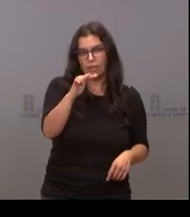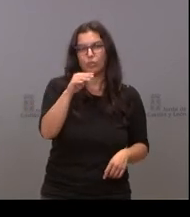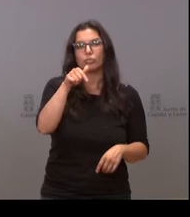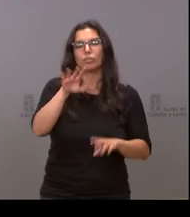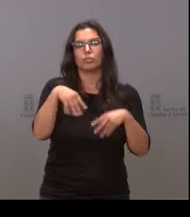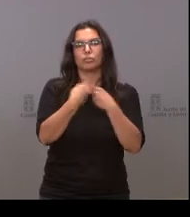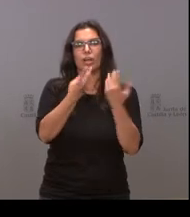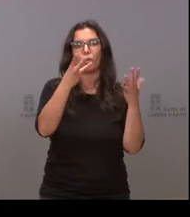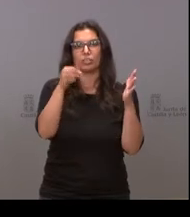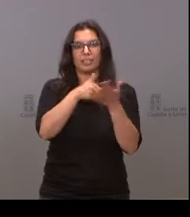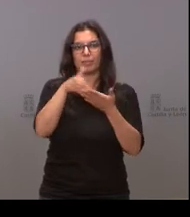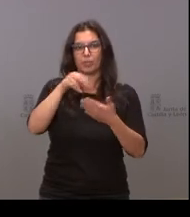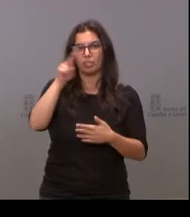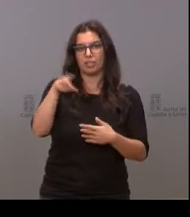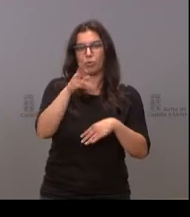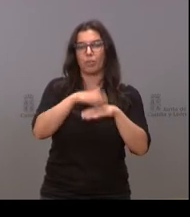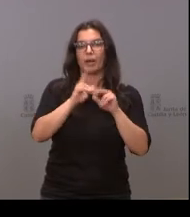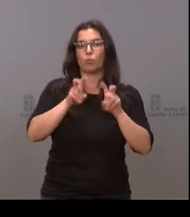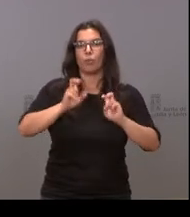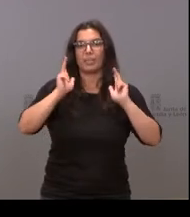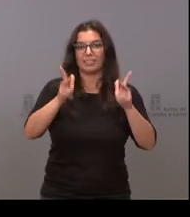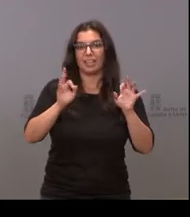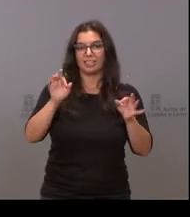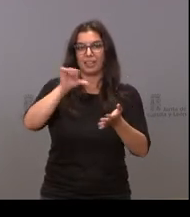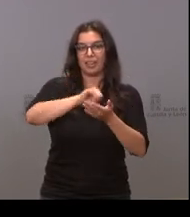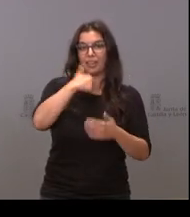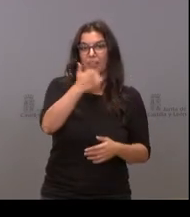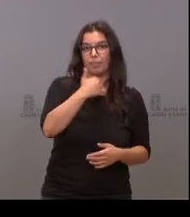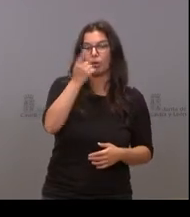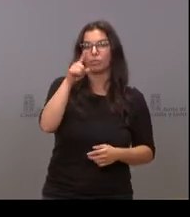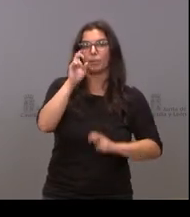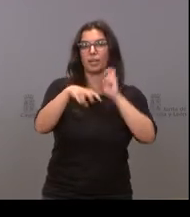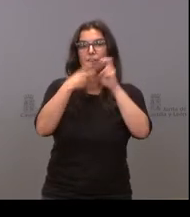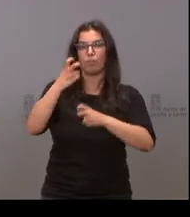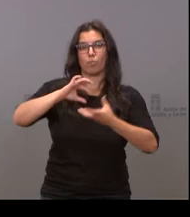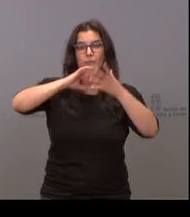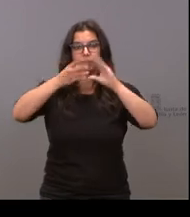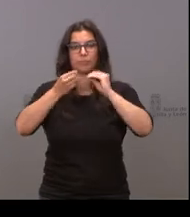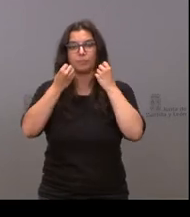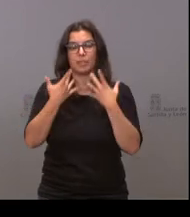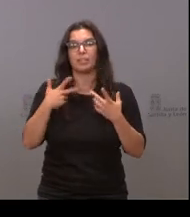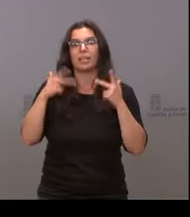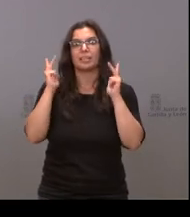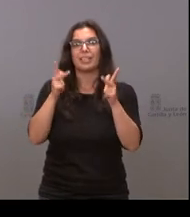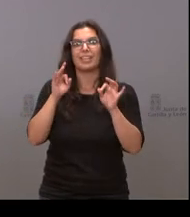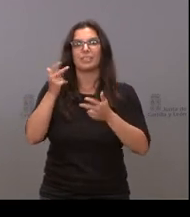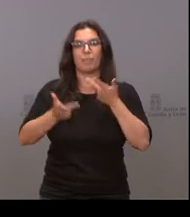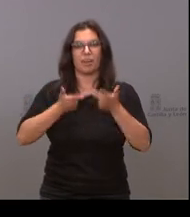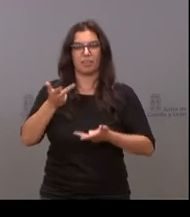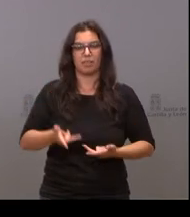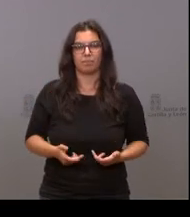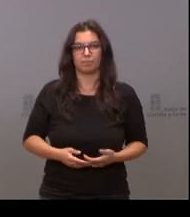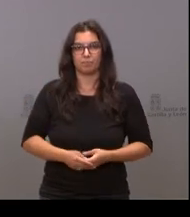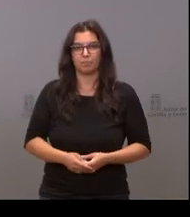80 millones de euros nueva residencia de zamora o la reforma y adecuación de la residencia de benavente